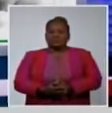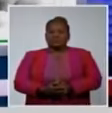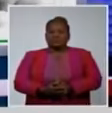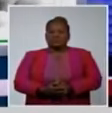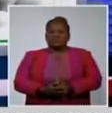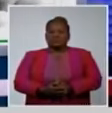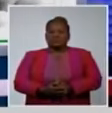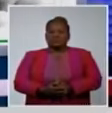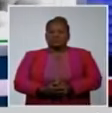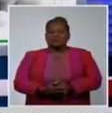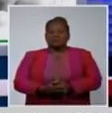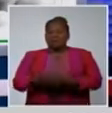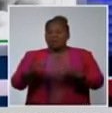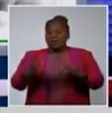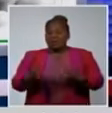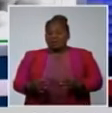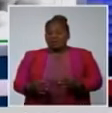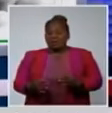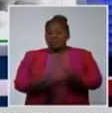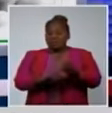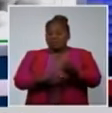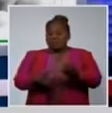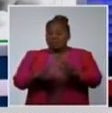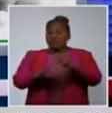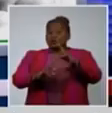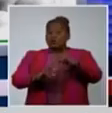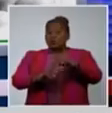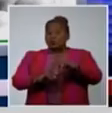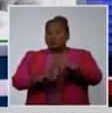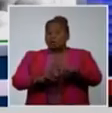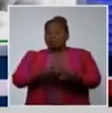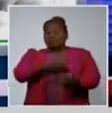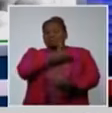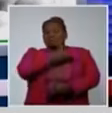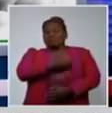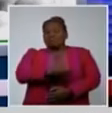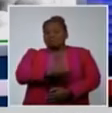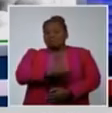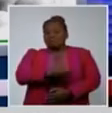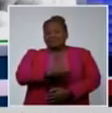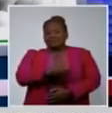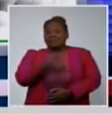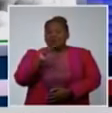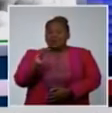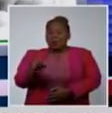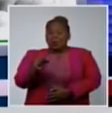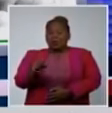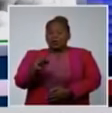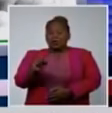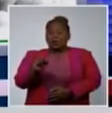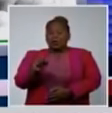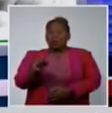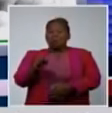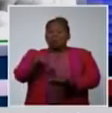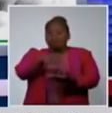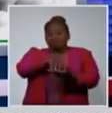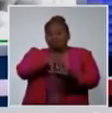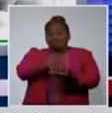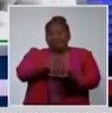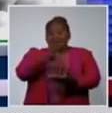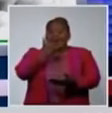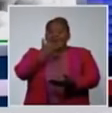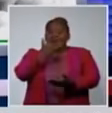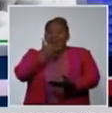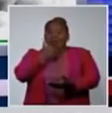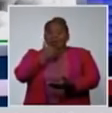realidad la provincia de las tunas lamentable cuando estos hechos pues tocan instituciones de la salud por supuesto conocemos el esfuerzo que